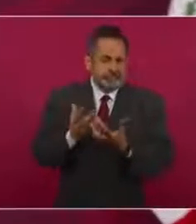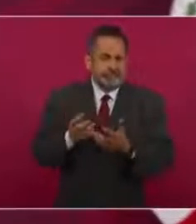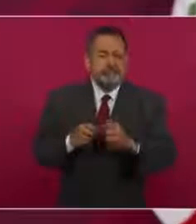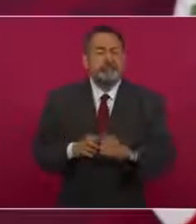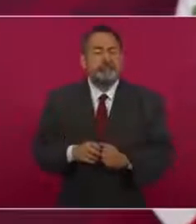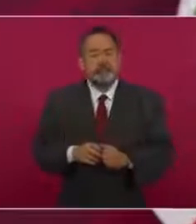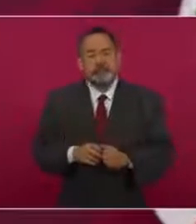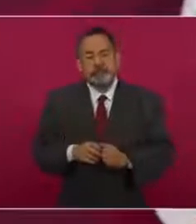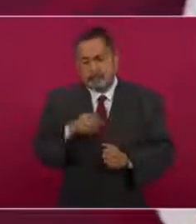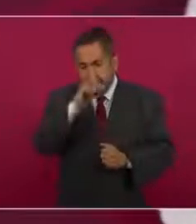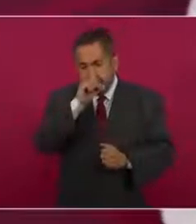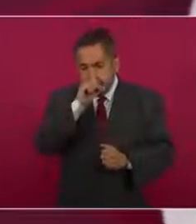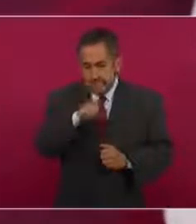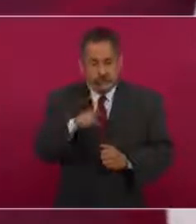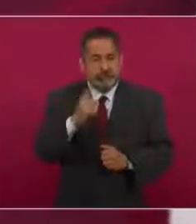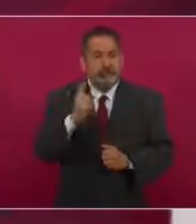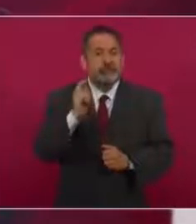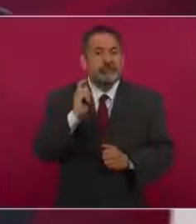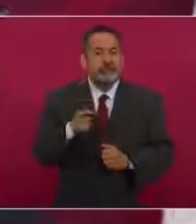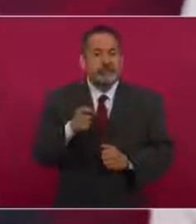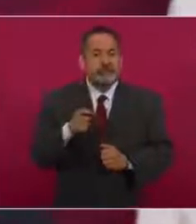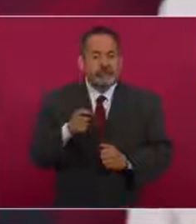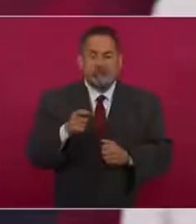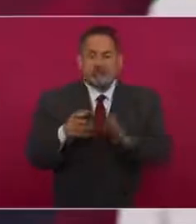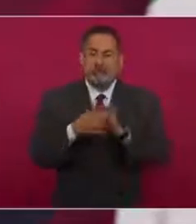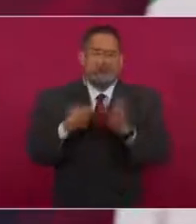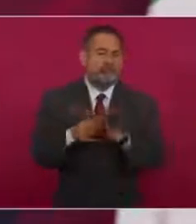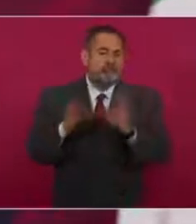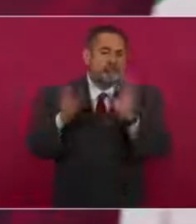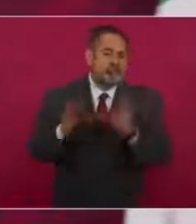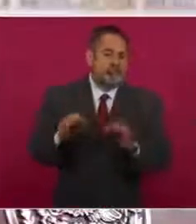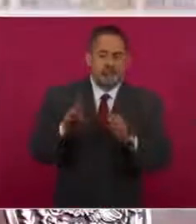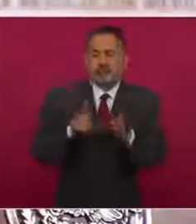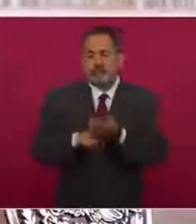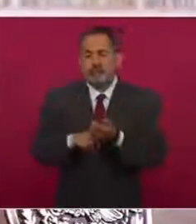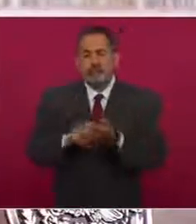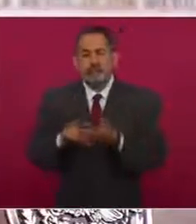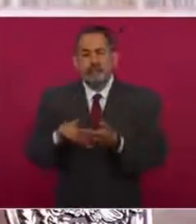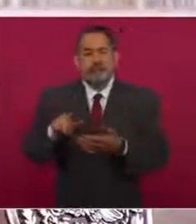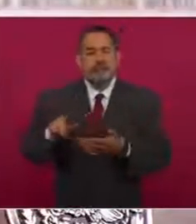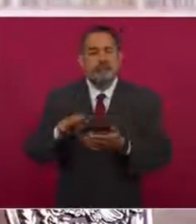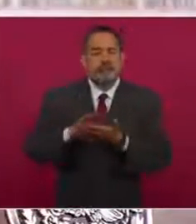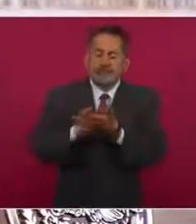sobre todo por lo que se logró de la nacionalización